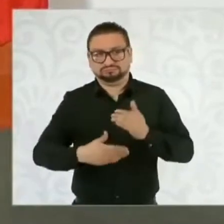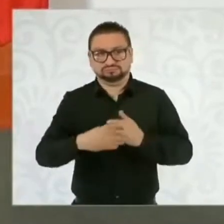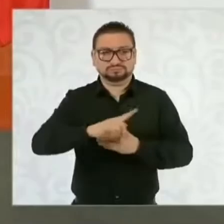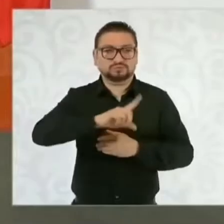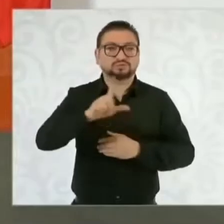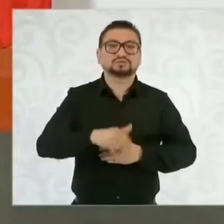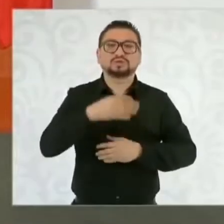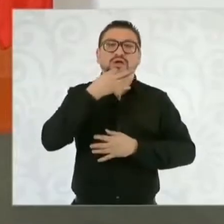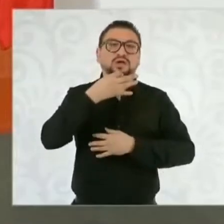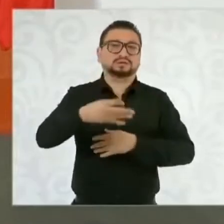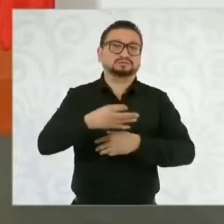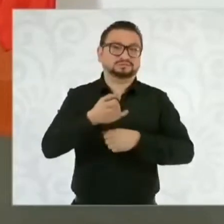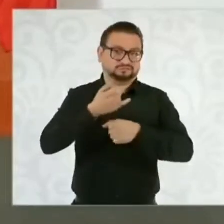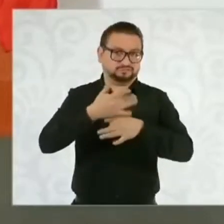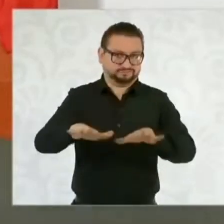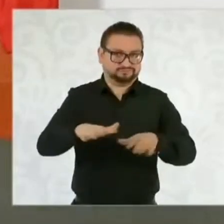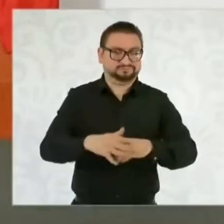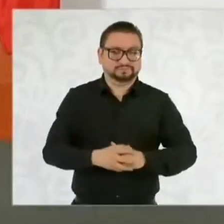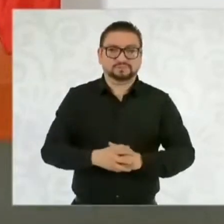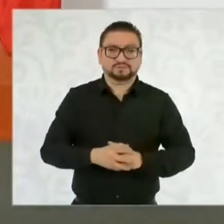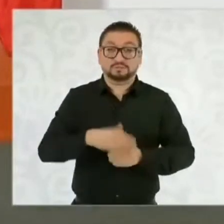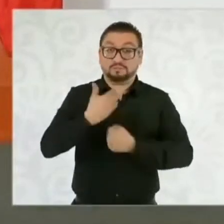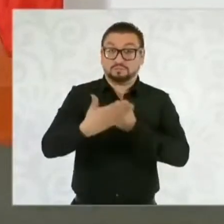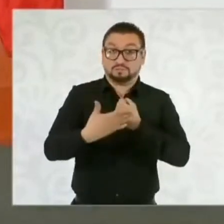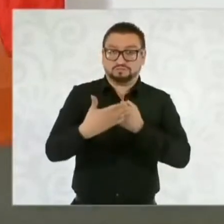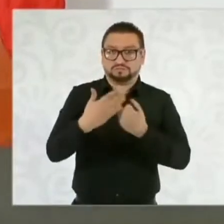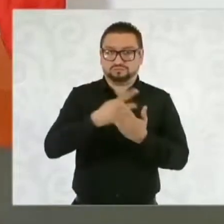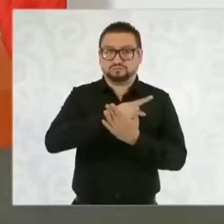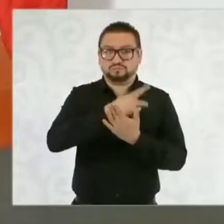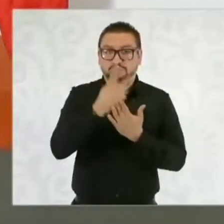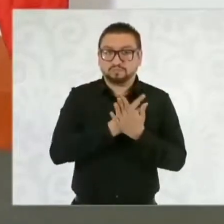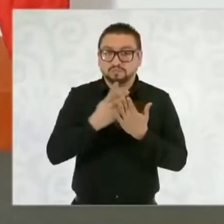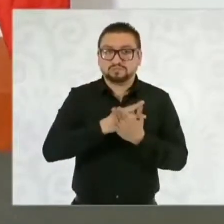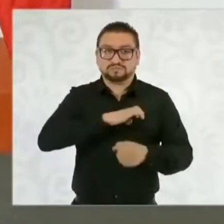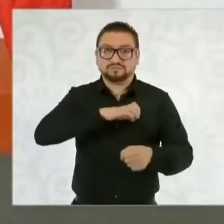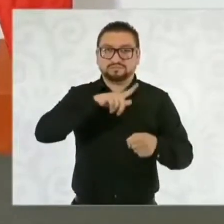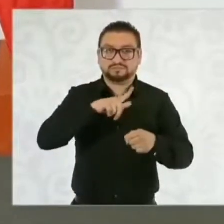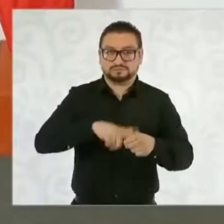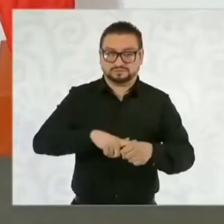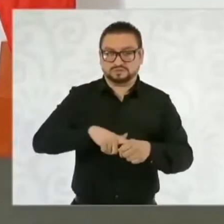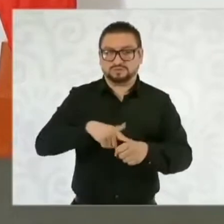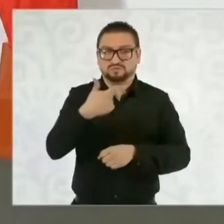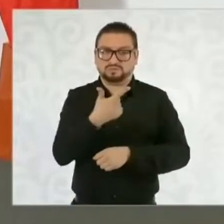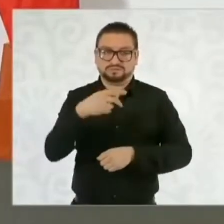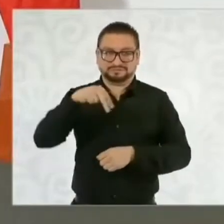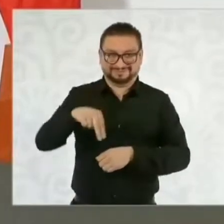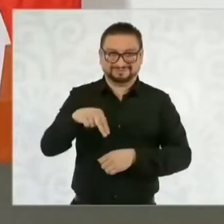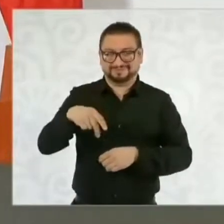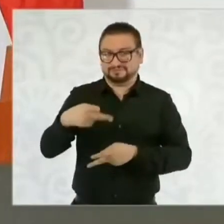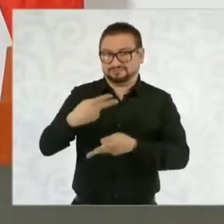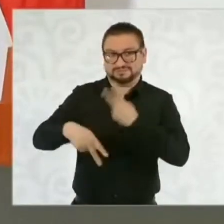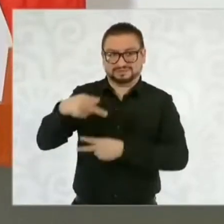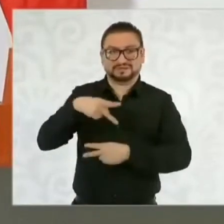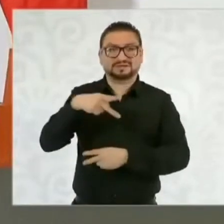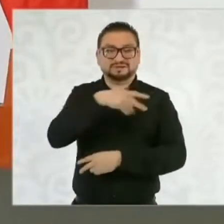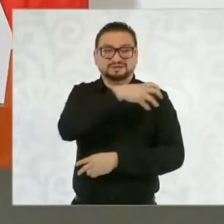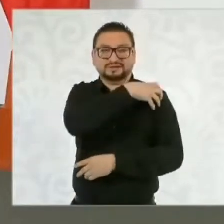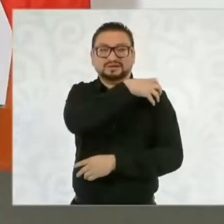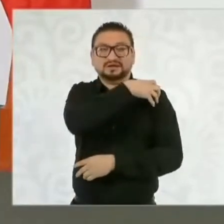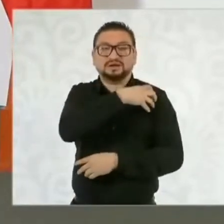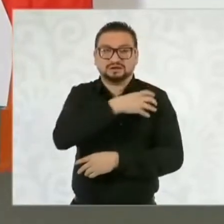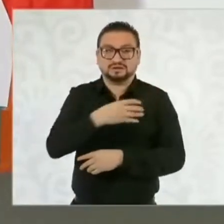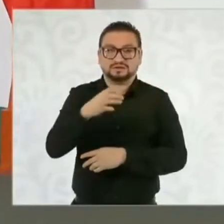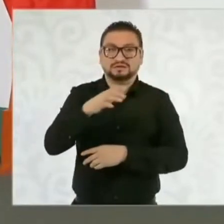queremos también informarles de un programa especial de la Guardia Nacional. Está aquí con nosotros el general